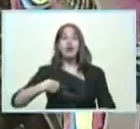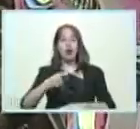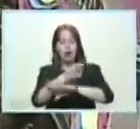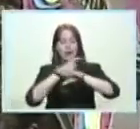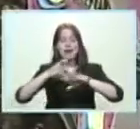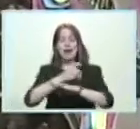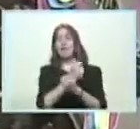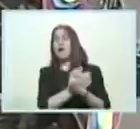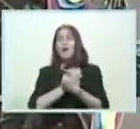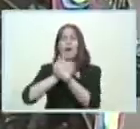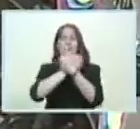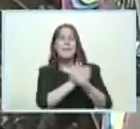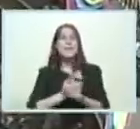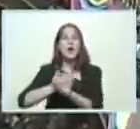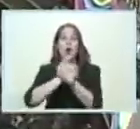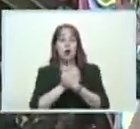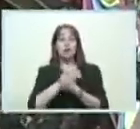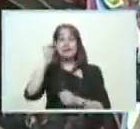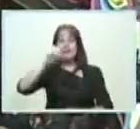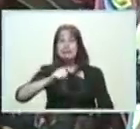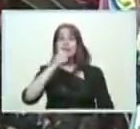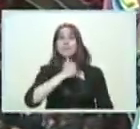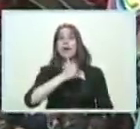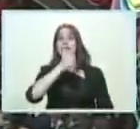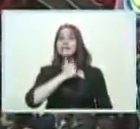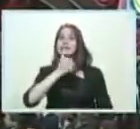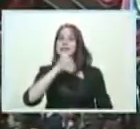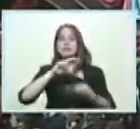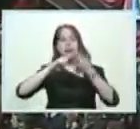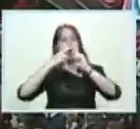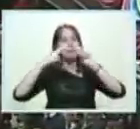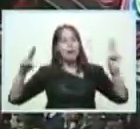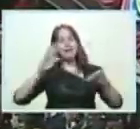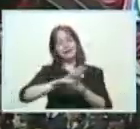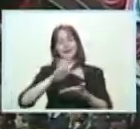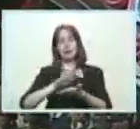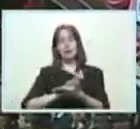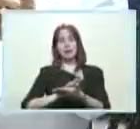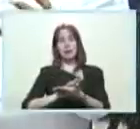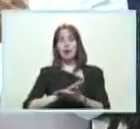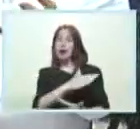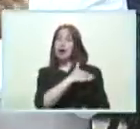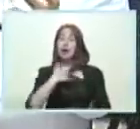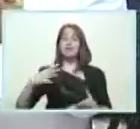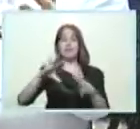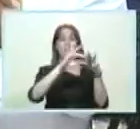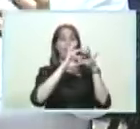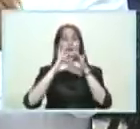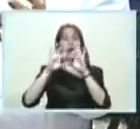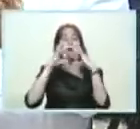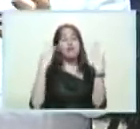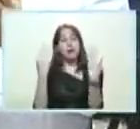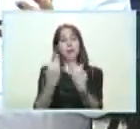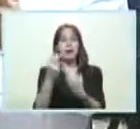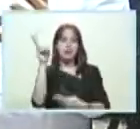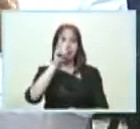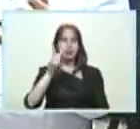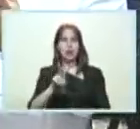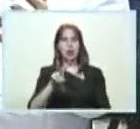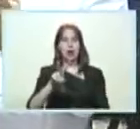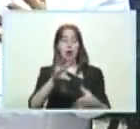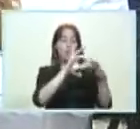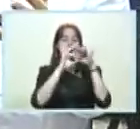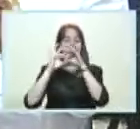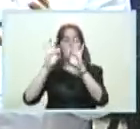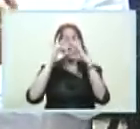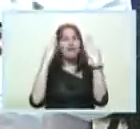la tolerancia, la paz, la armonía, y lo que queremos es unión en la familia venezolana, unión en